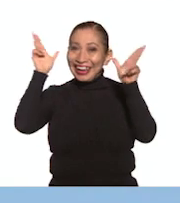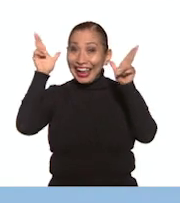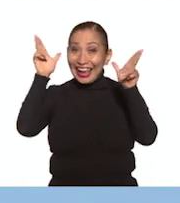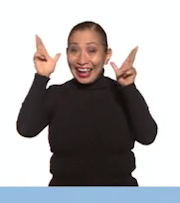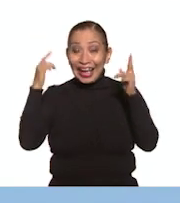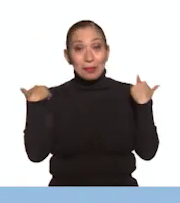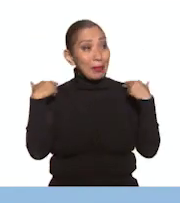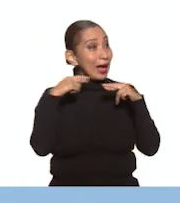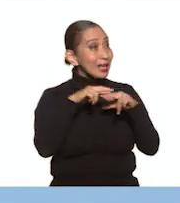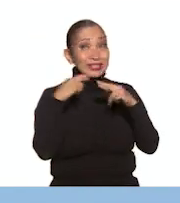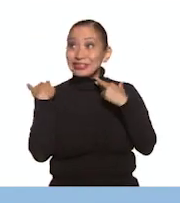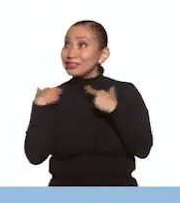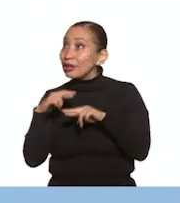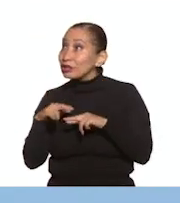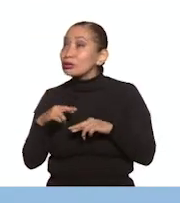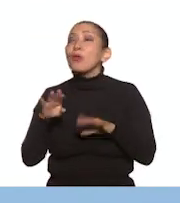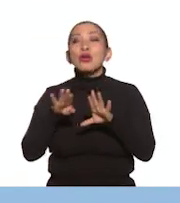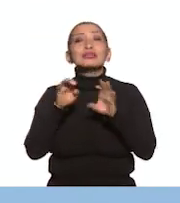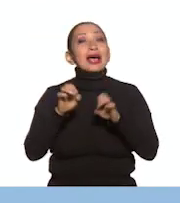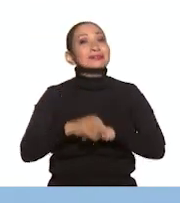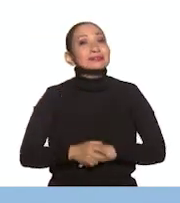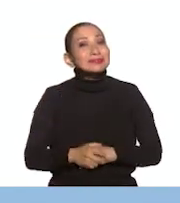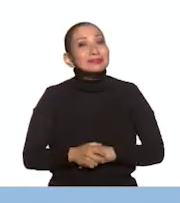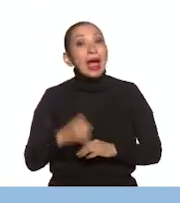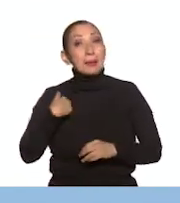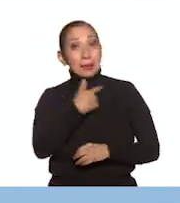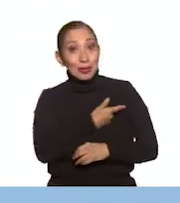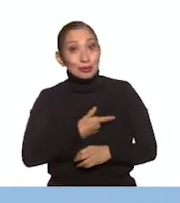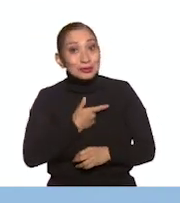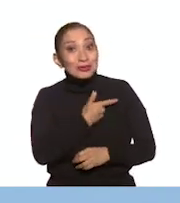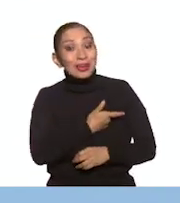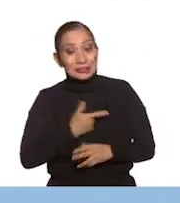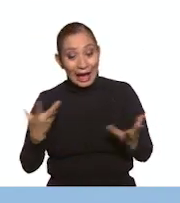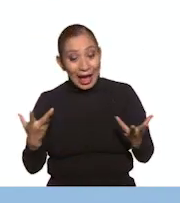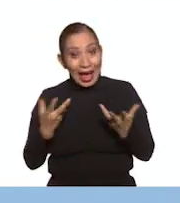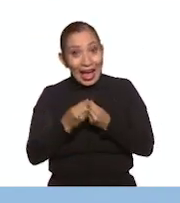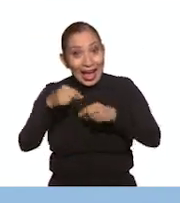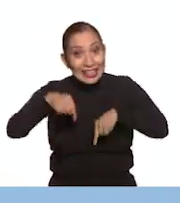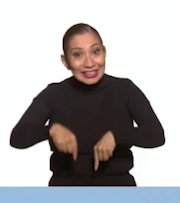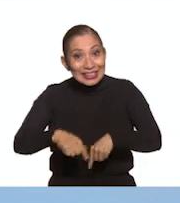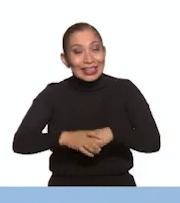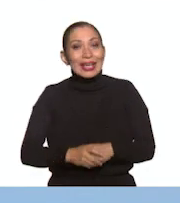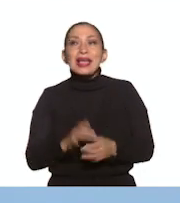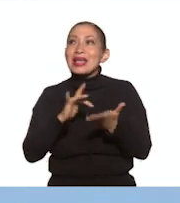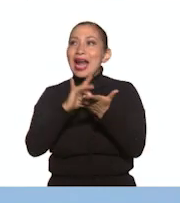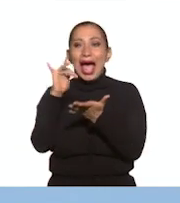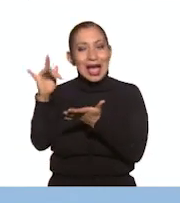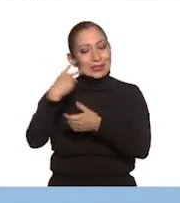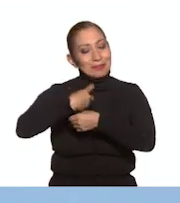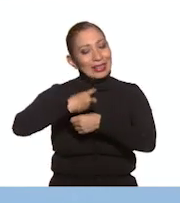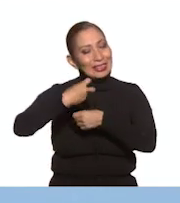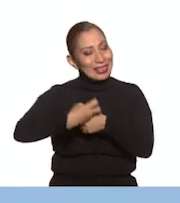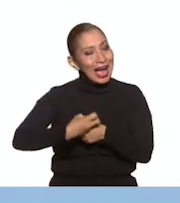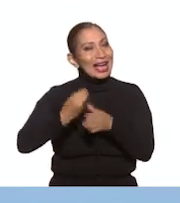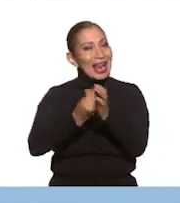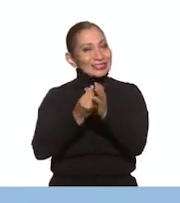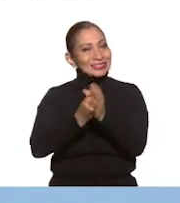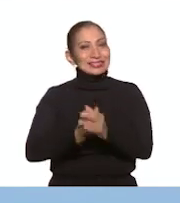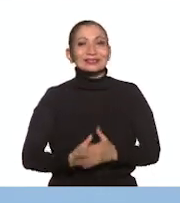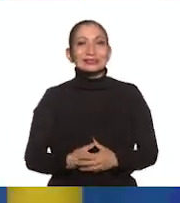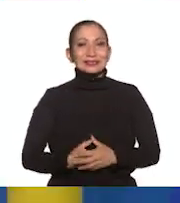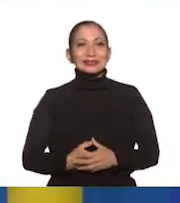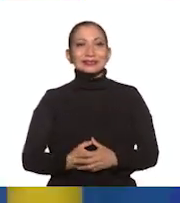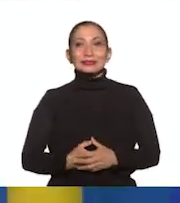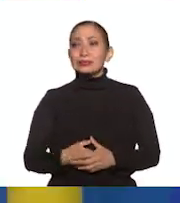¡Hola, maestros! ¿Cómo están? Me da muchísimo gusto estar aquí con ustedes y gracias por invitarme a su clase.